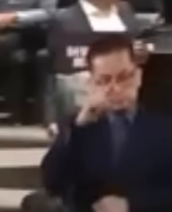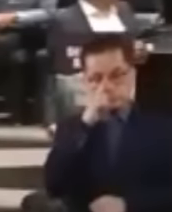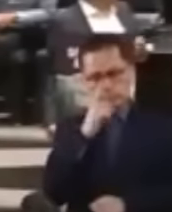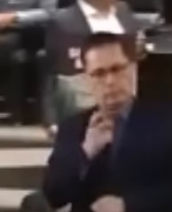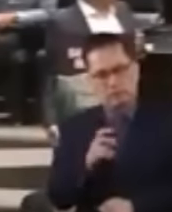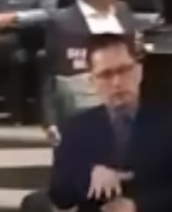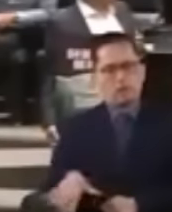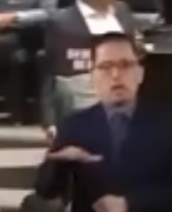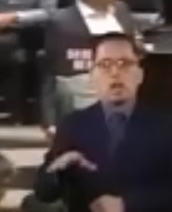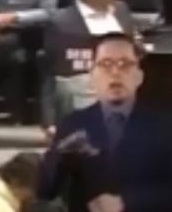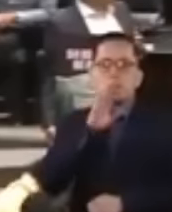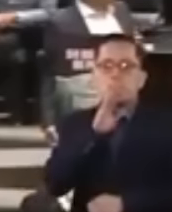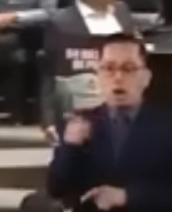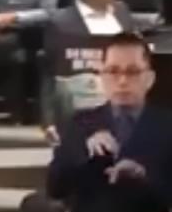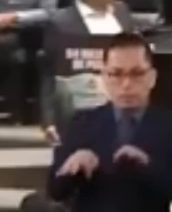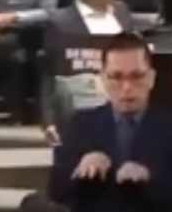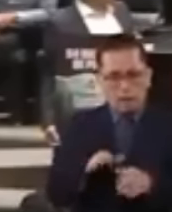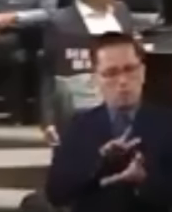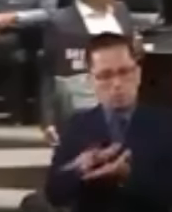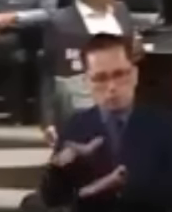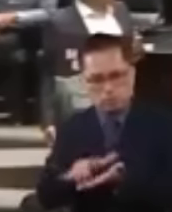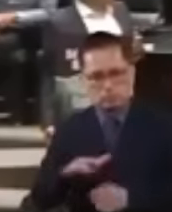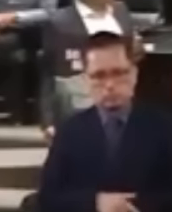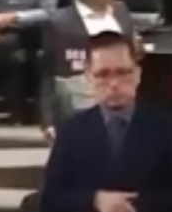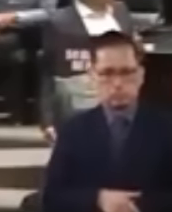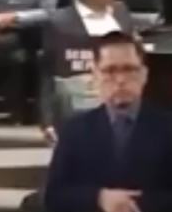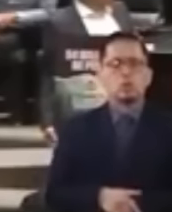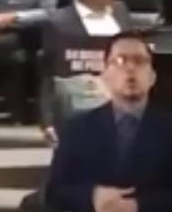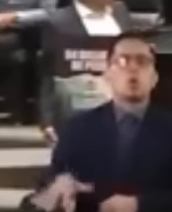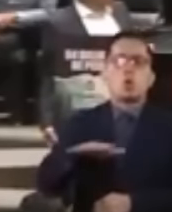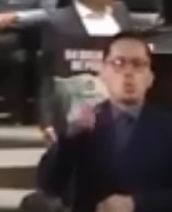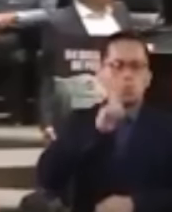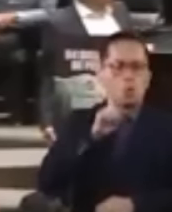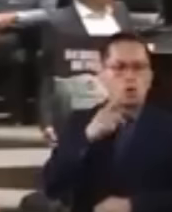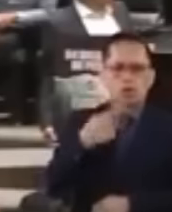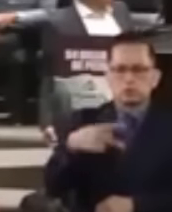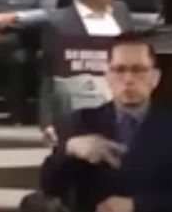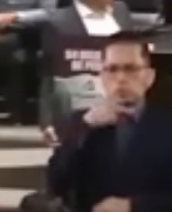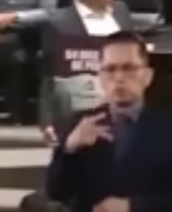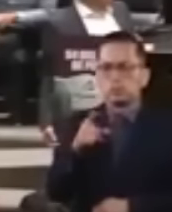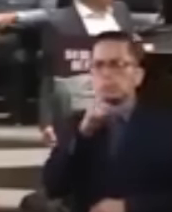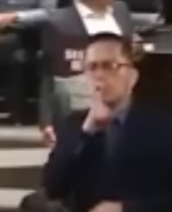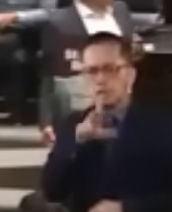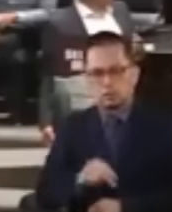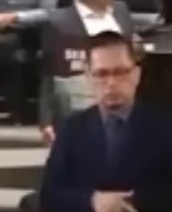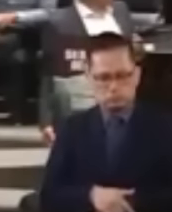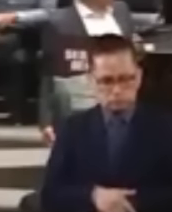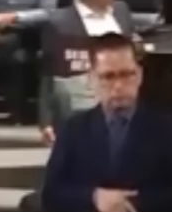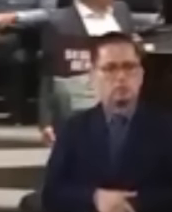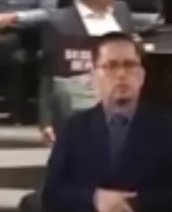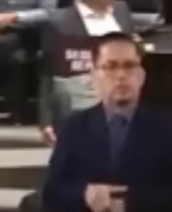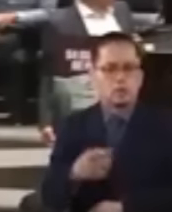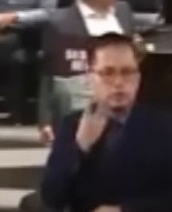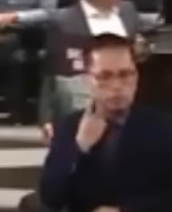a las madres trabajadoras. No va a callar la voz de las mujeres, presidente. No se lo voy a permitir. Porque tengo